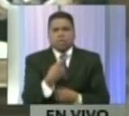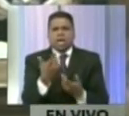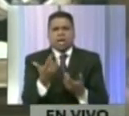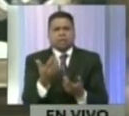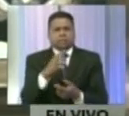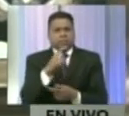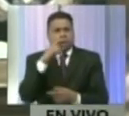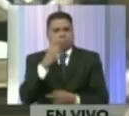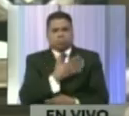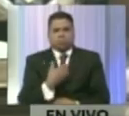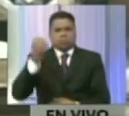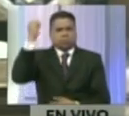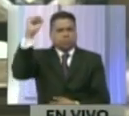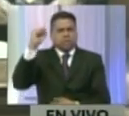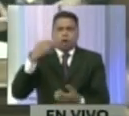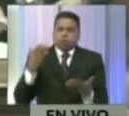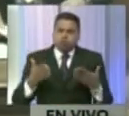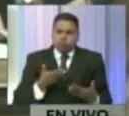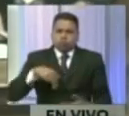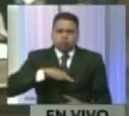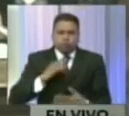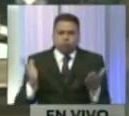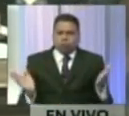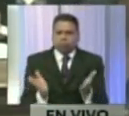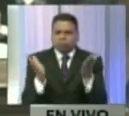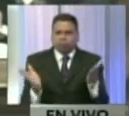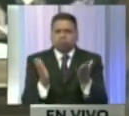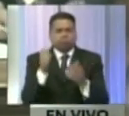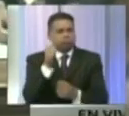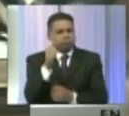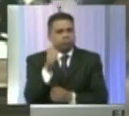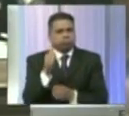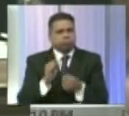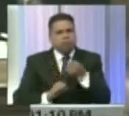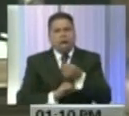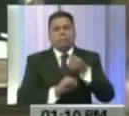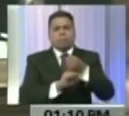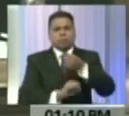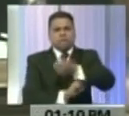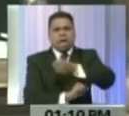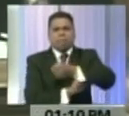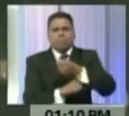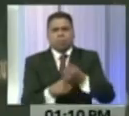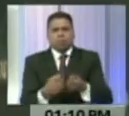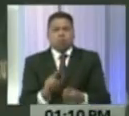Nicolás Maduro, nosotros la respaldamos, porque es buena para el pueblo. Yo quisiera ver eso que pase